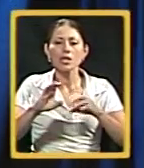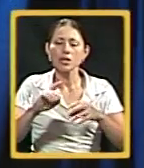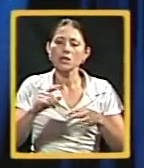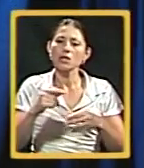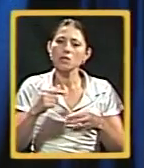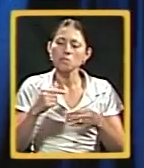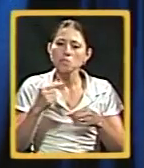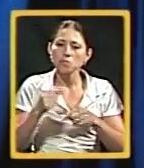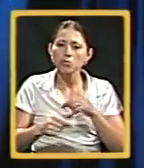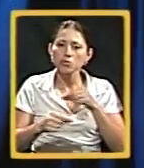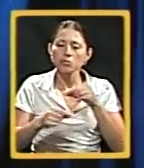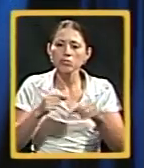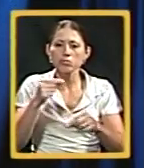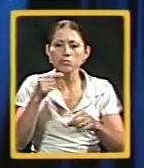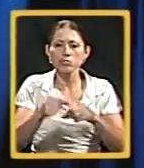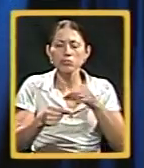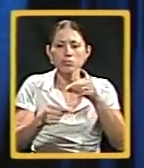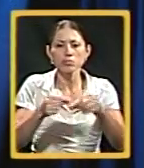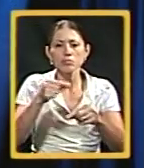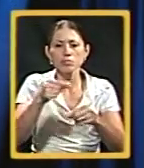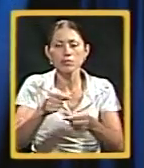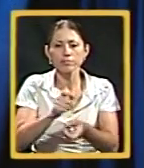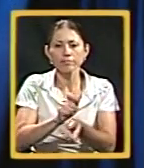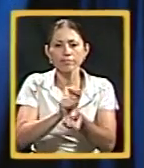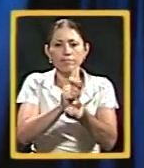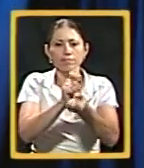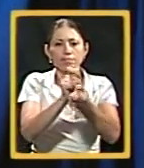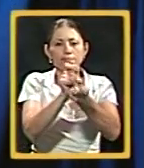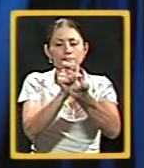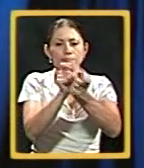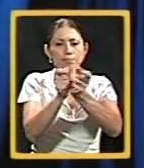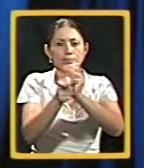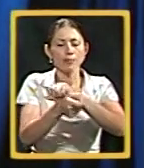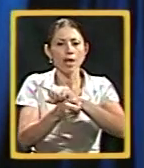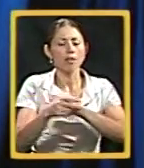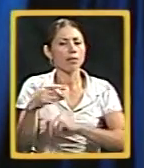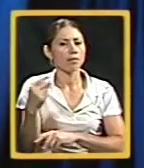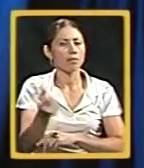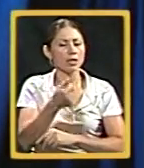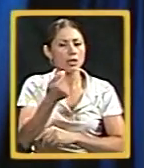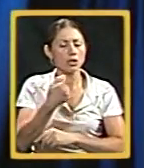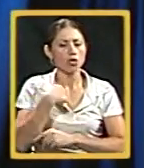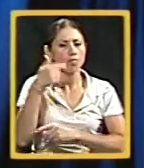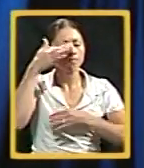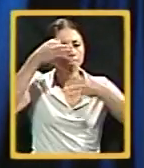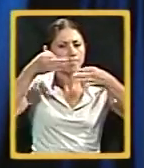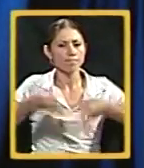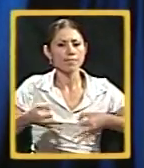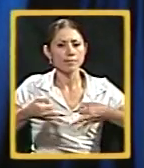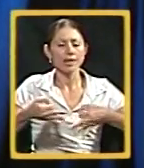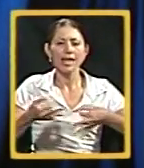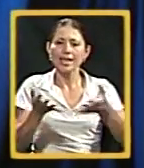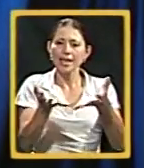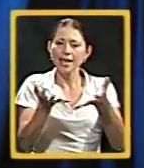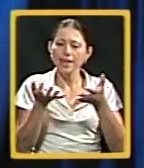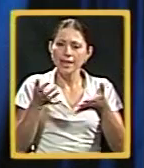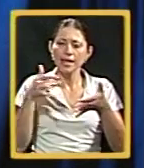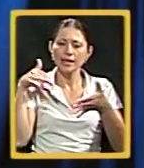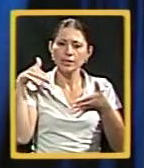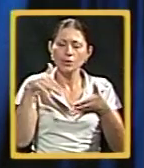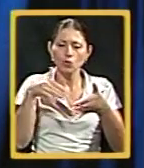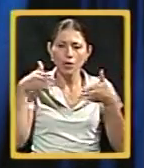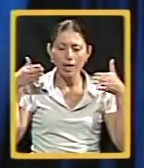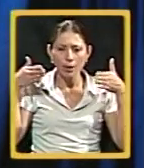cambiando paulatinamente, y de repente decidí que quería dedicarme específicamente a factores